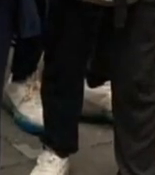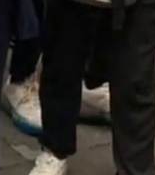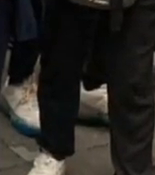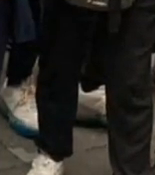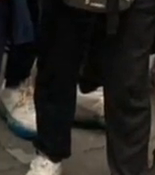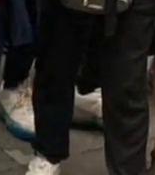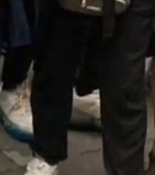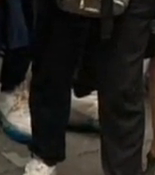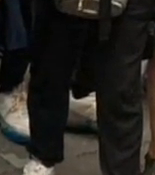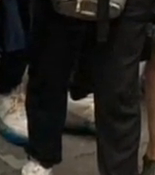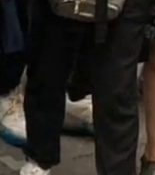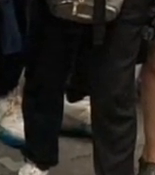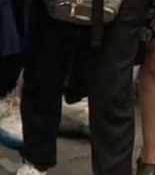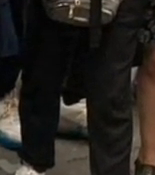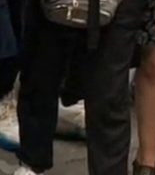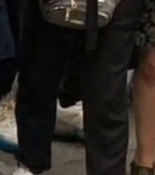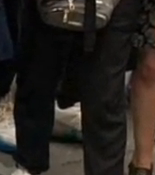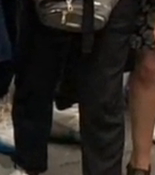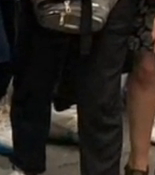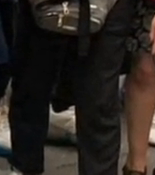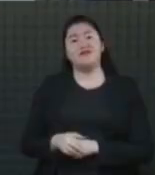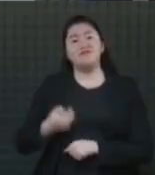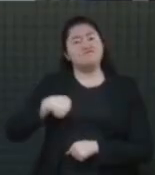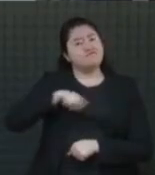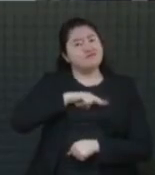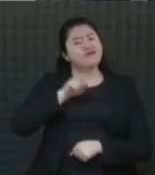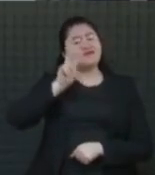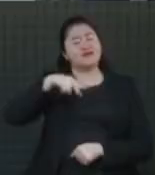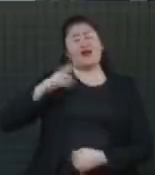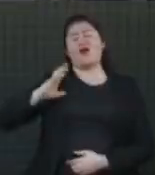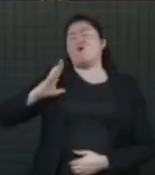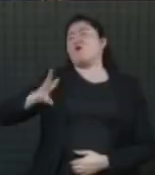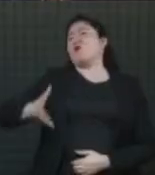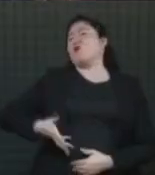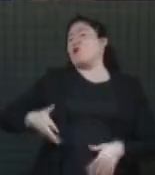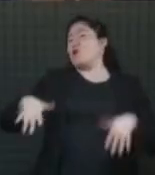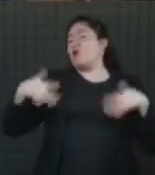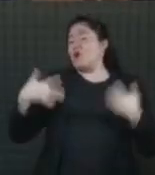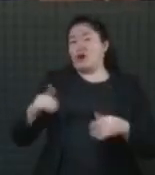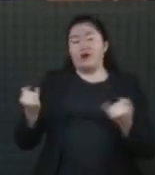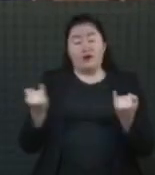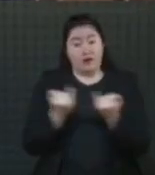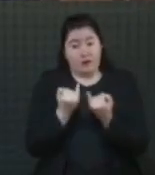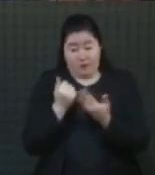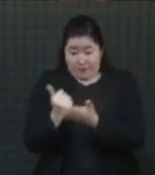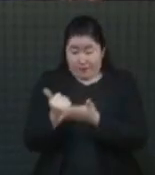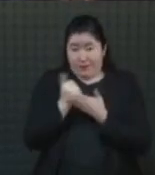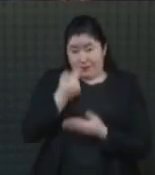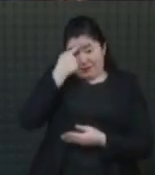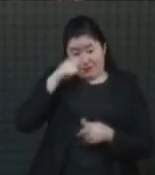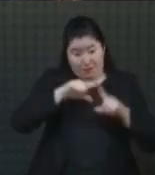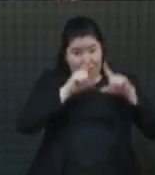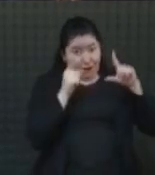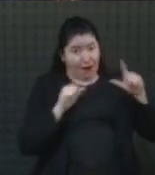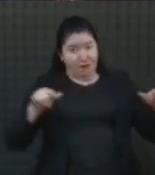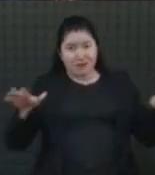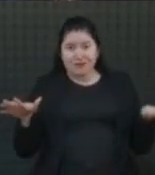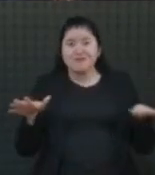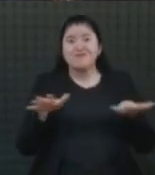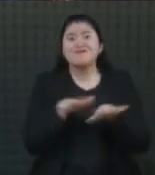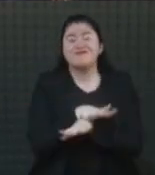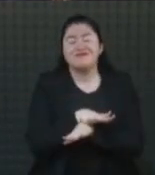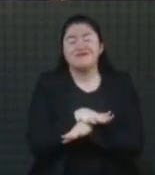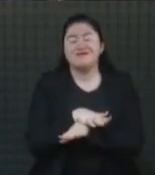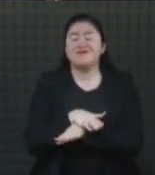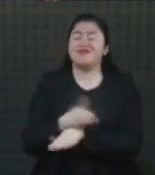sentimos no solamente orgullosos de conocerlo, sino de que sea parte de la transformación de nuestro México desde hace mucho tiempo. Así